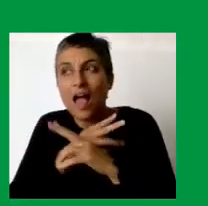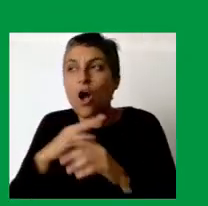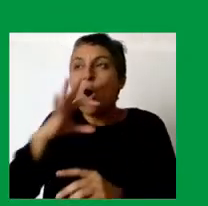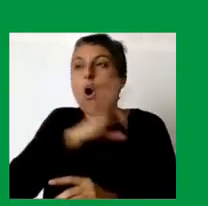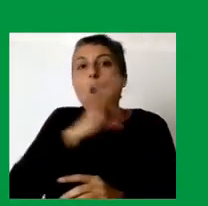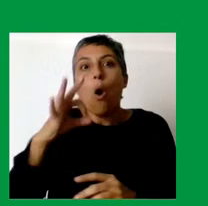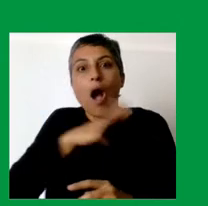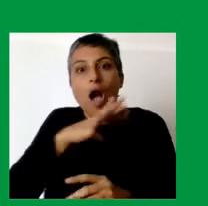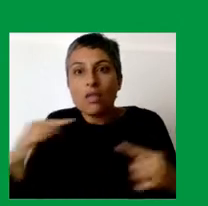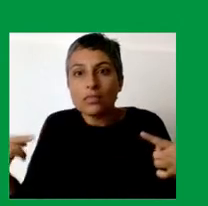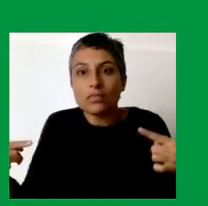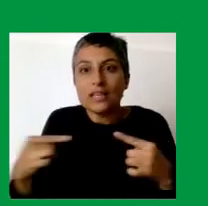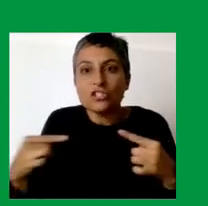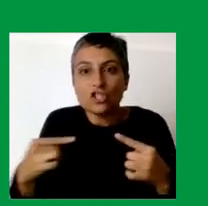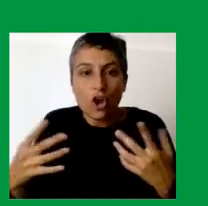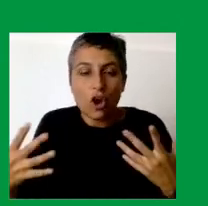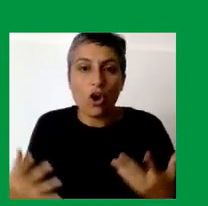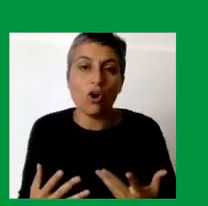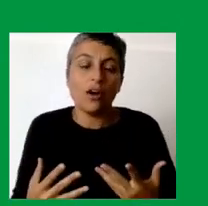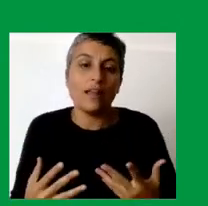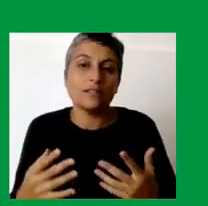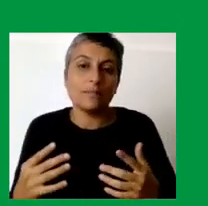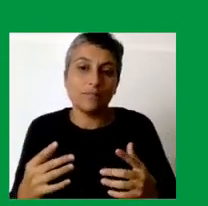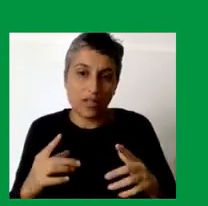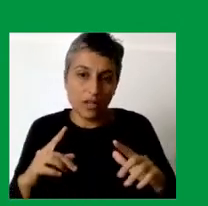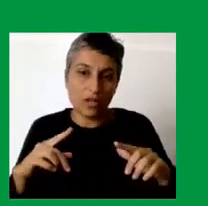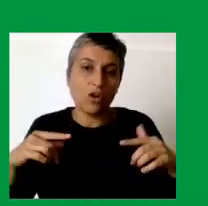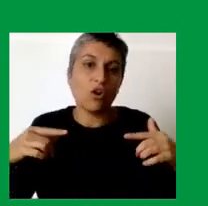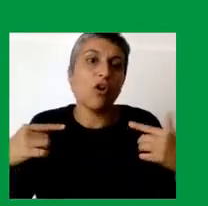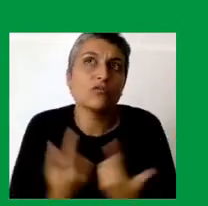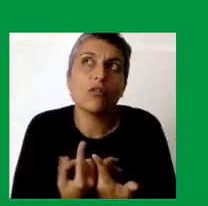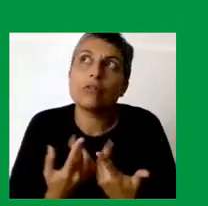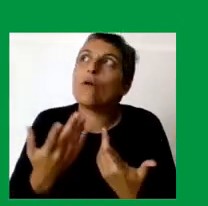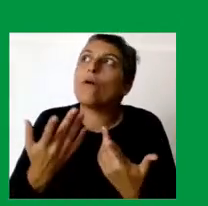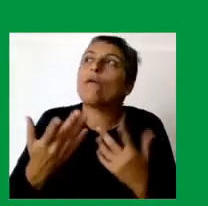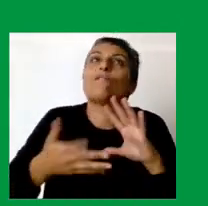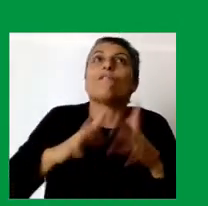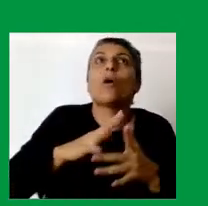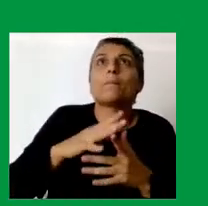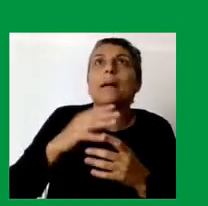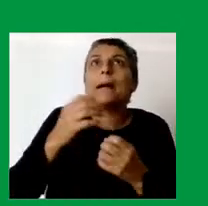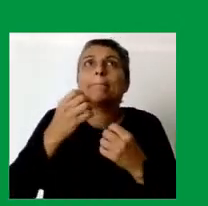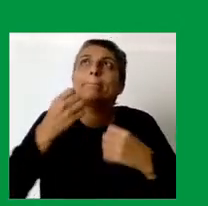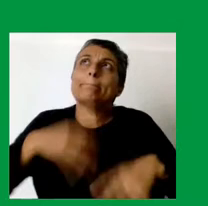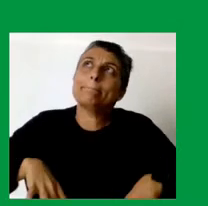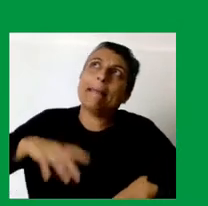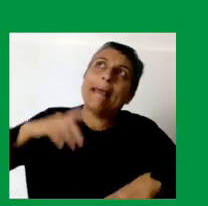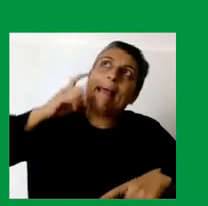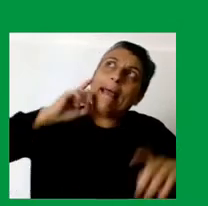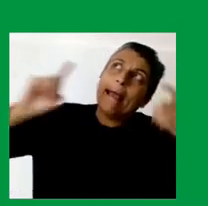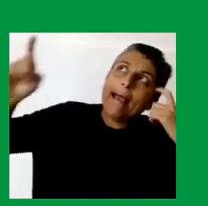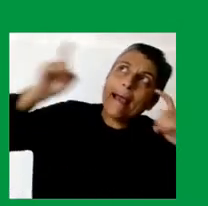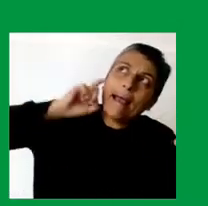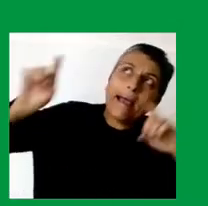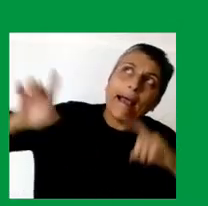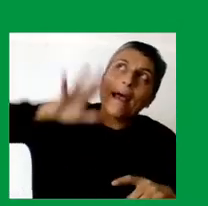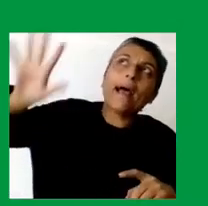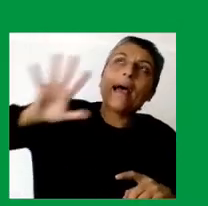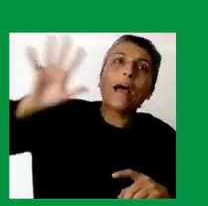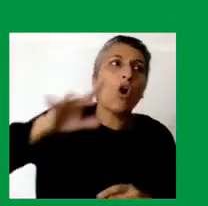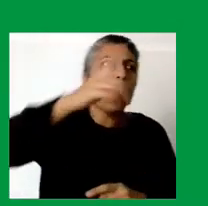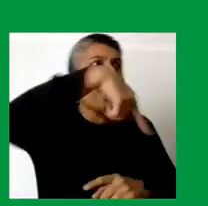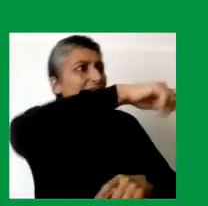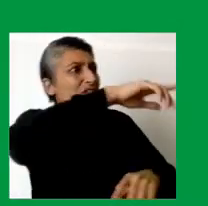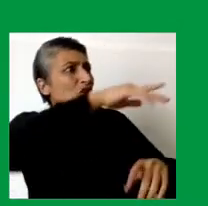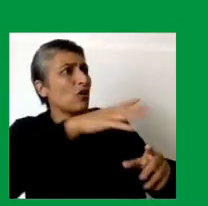tensiones están en, bueno, pero nosotros ya vamos a perder la creatividad, van a ser nuestras tareas, todo se va